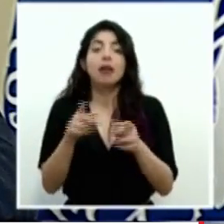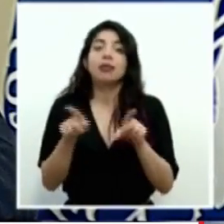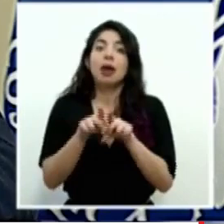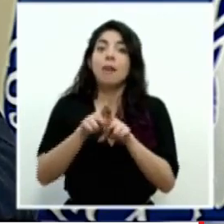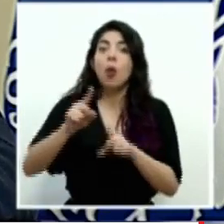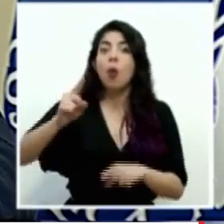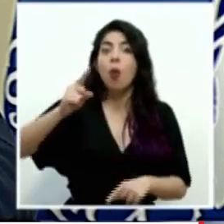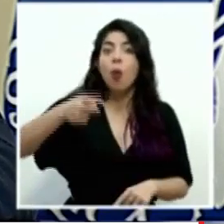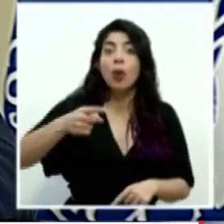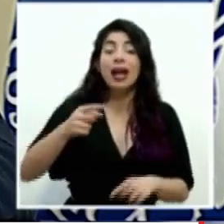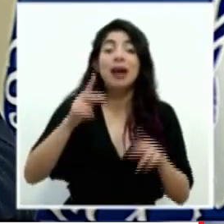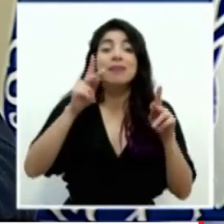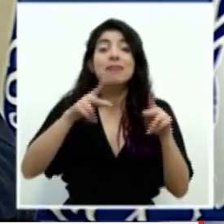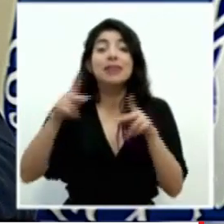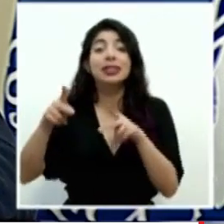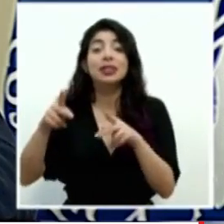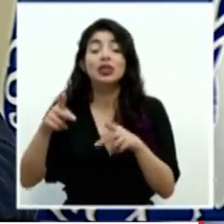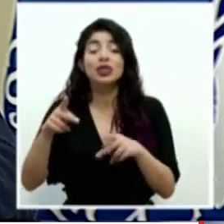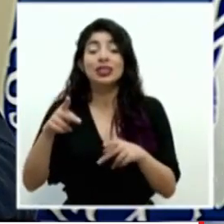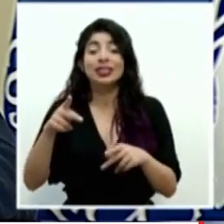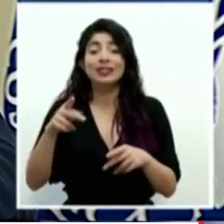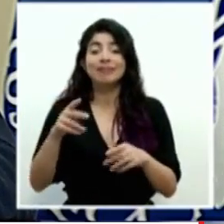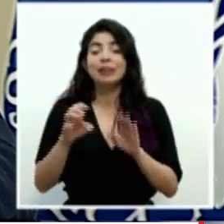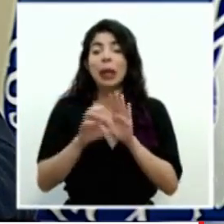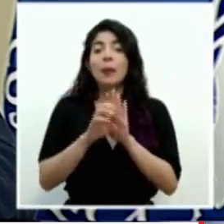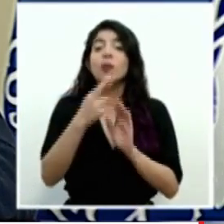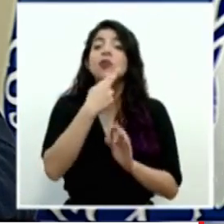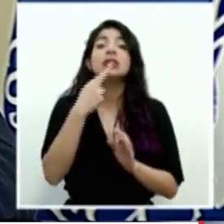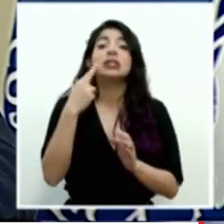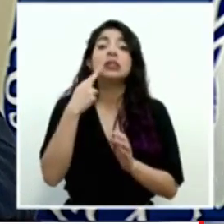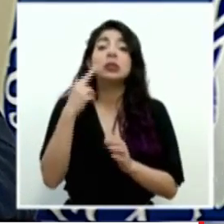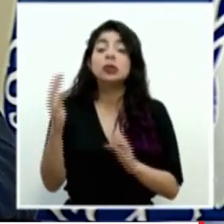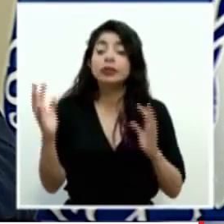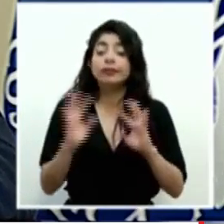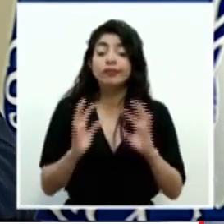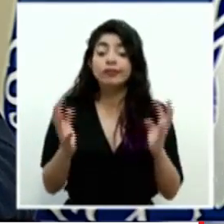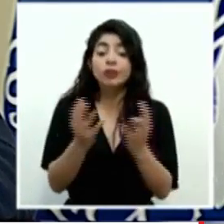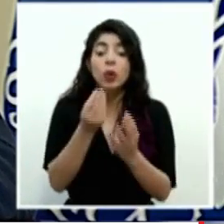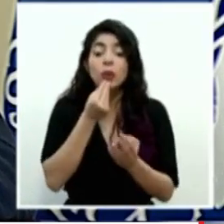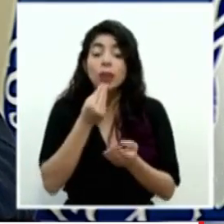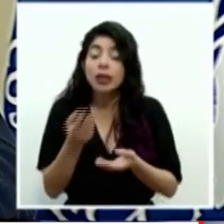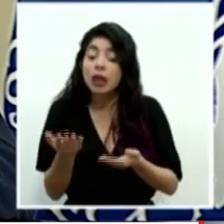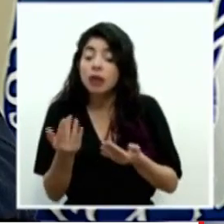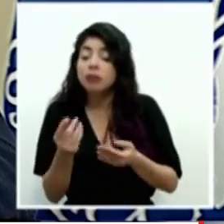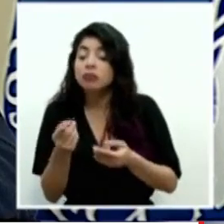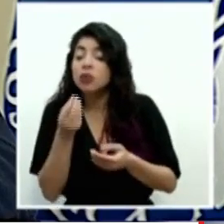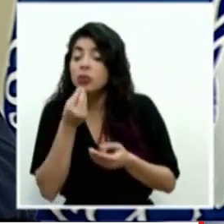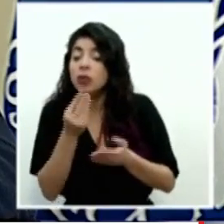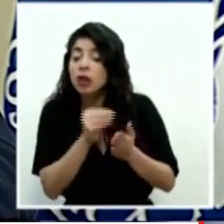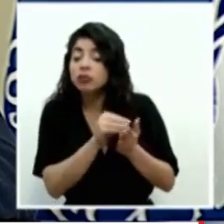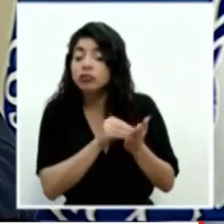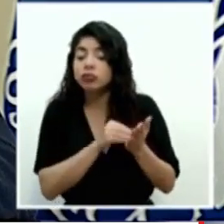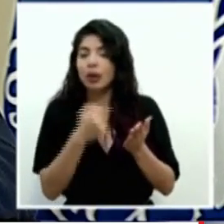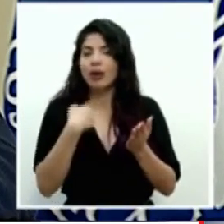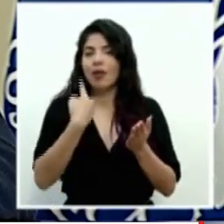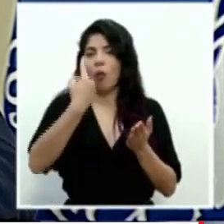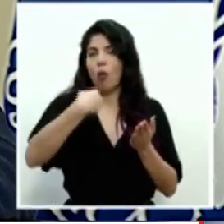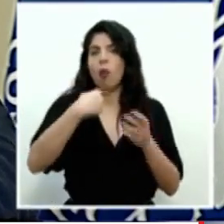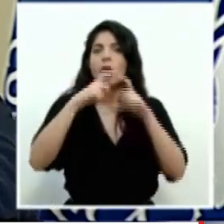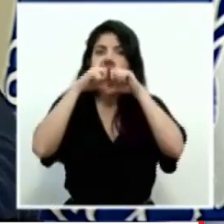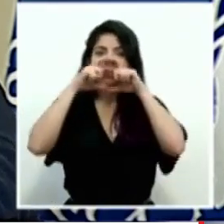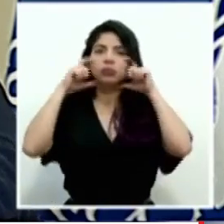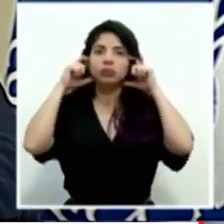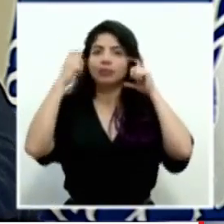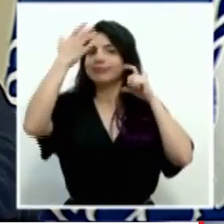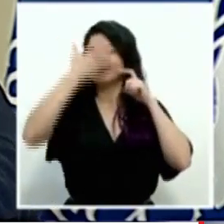diferencia importante, es para los que toman las órdenes en los restaurantes o servicios de alimentación, que ahí sí tiene que usar cubre bocas en